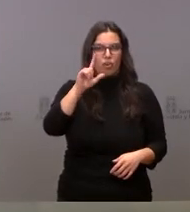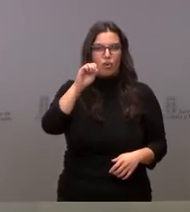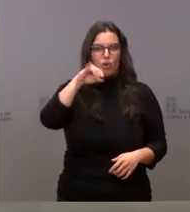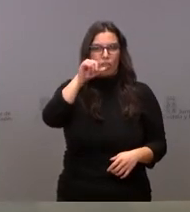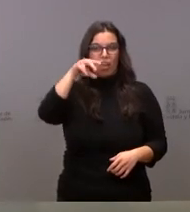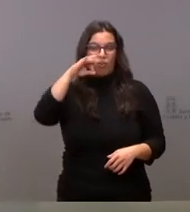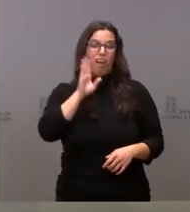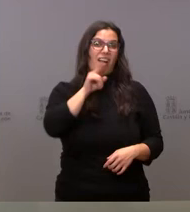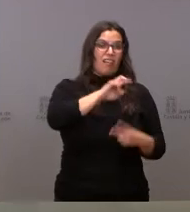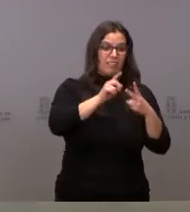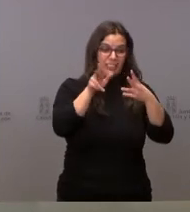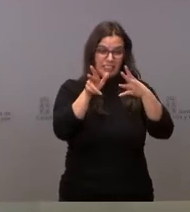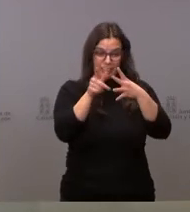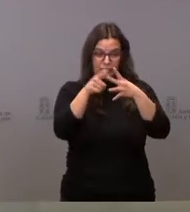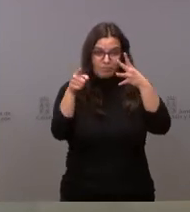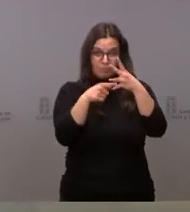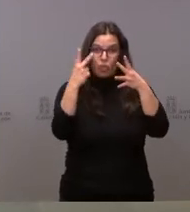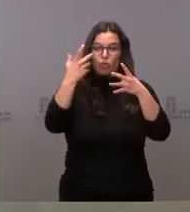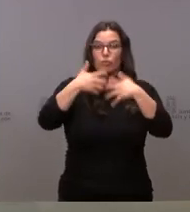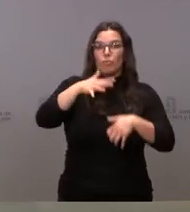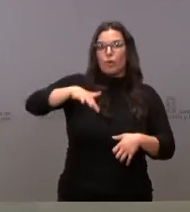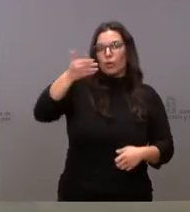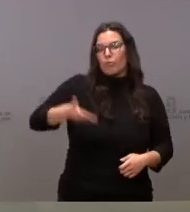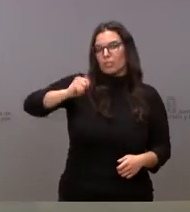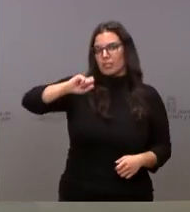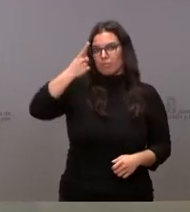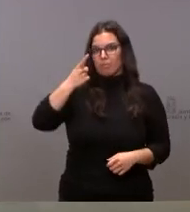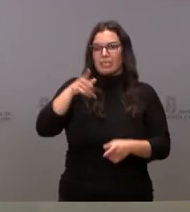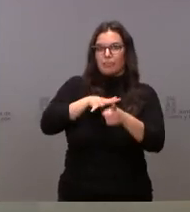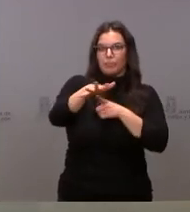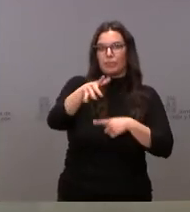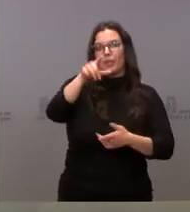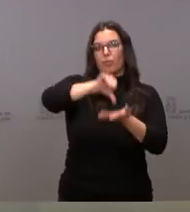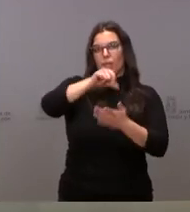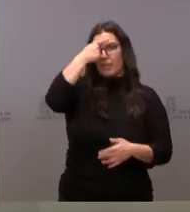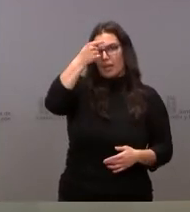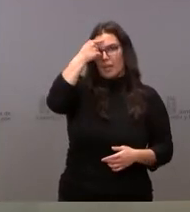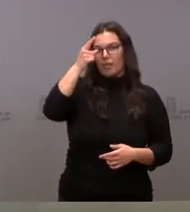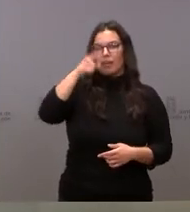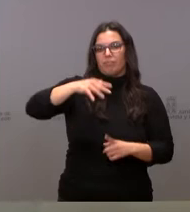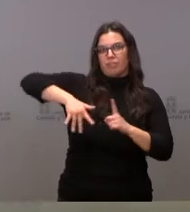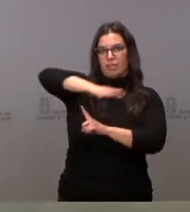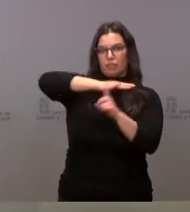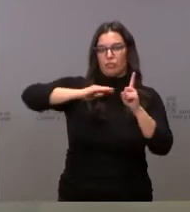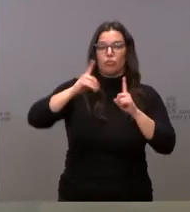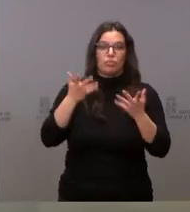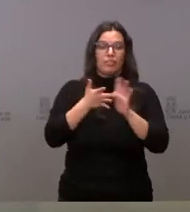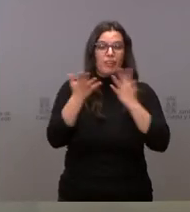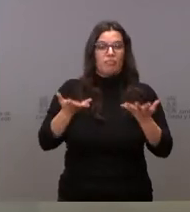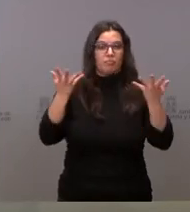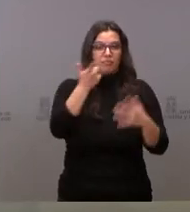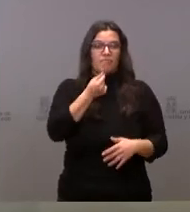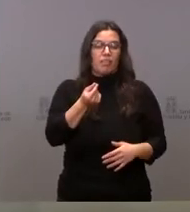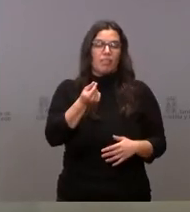de hervencias quizás son los dos más relevantes que afectan la ciudad de ávila y a su entorno y que favorece por tanto